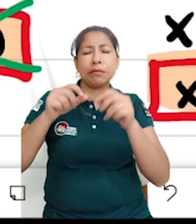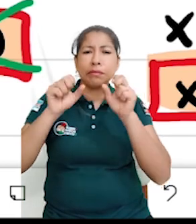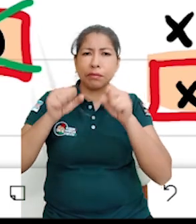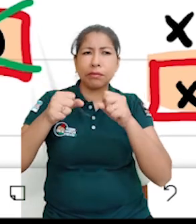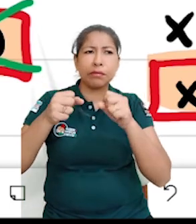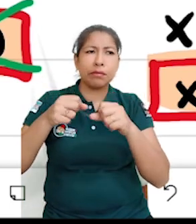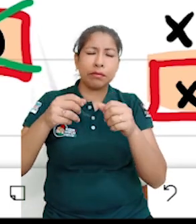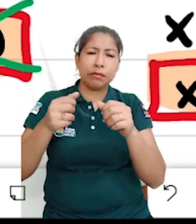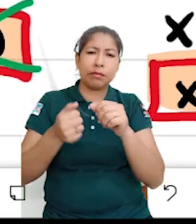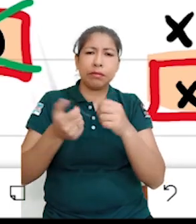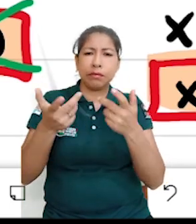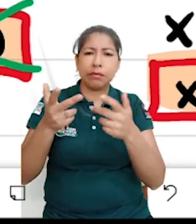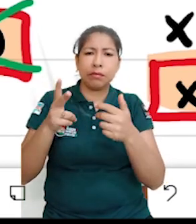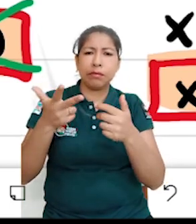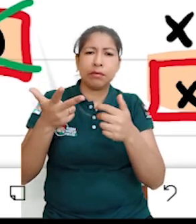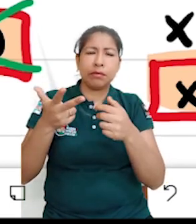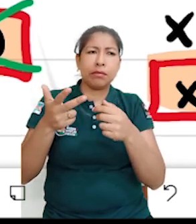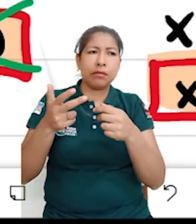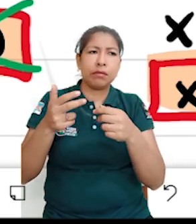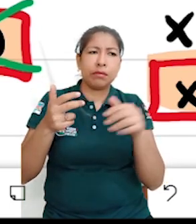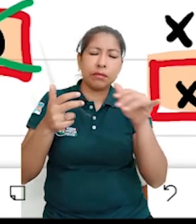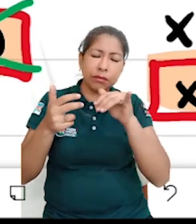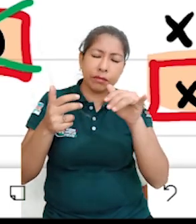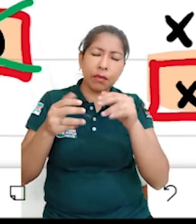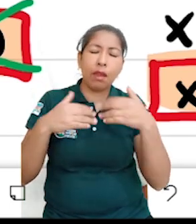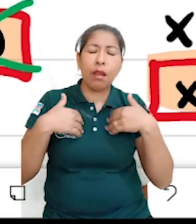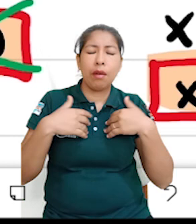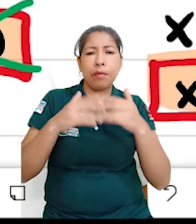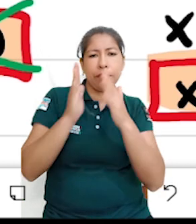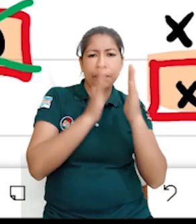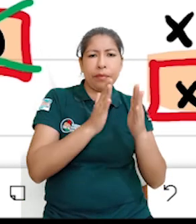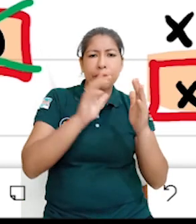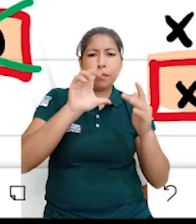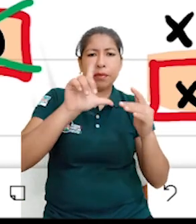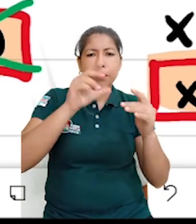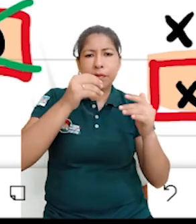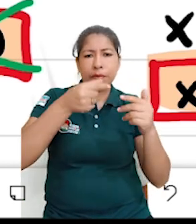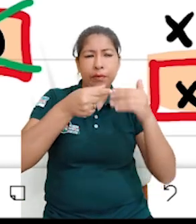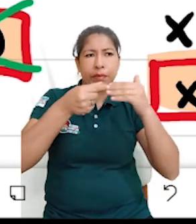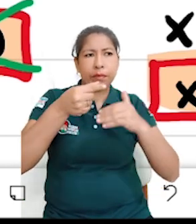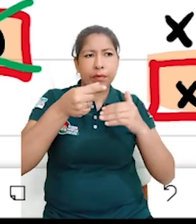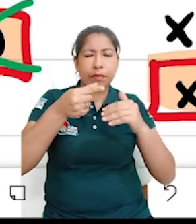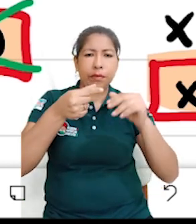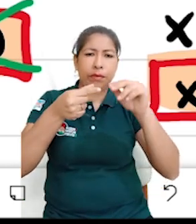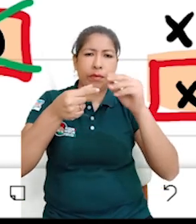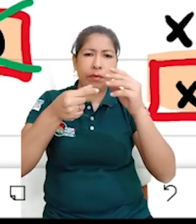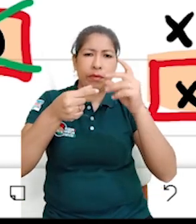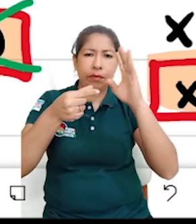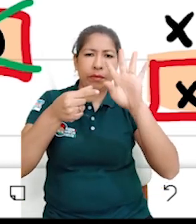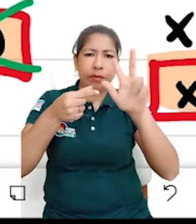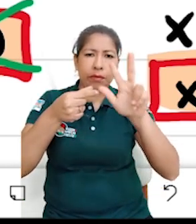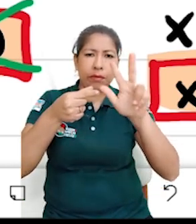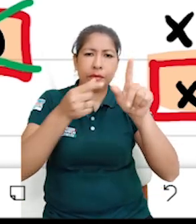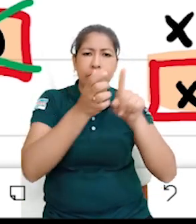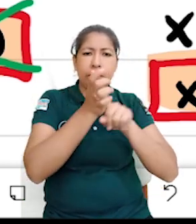es reemplazado en este valor, sería 3 menos 1, 2, un número positivo, tampoco hay problema. Y si x